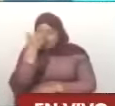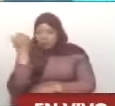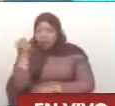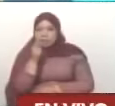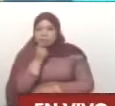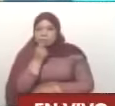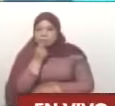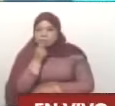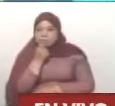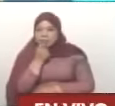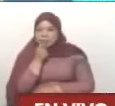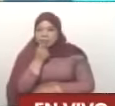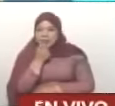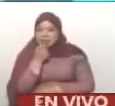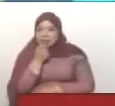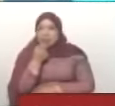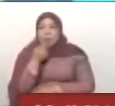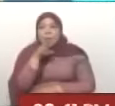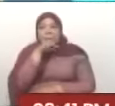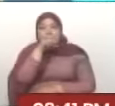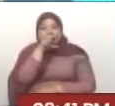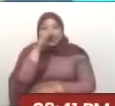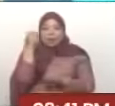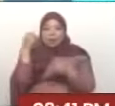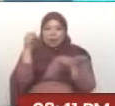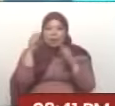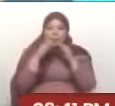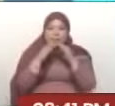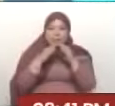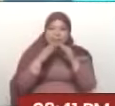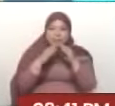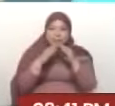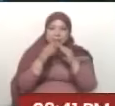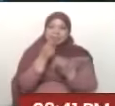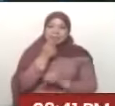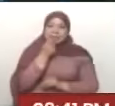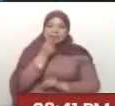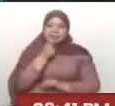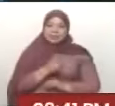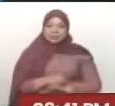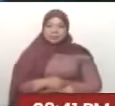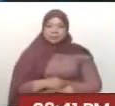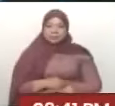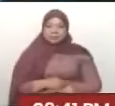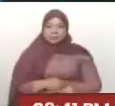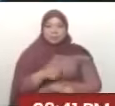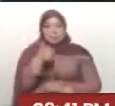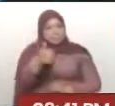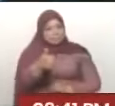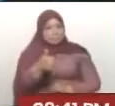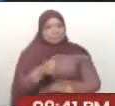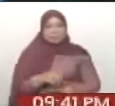Silita. Tenemos que practicarlo más en la casa. ¿Ah? Very good. Very,